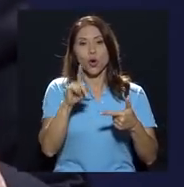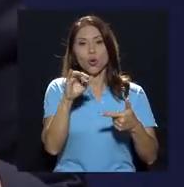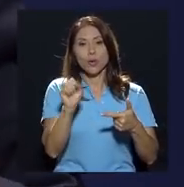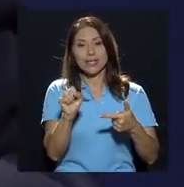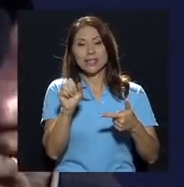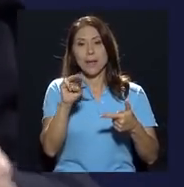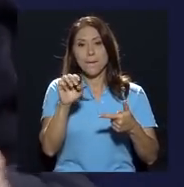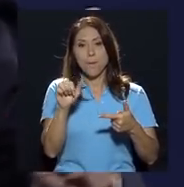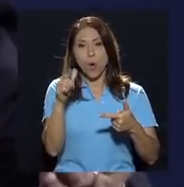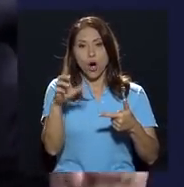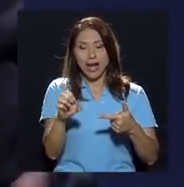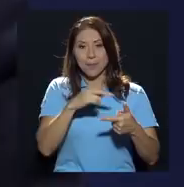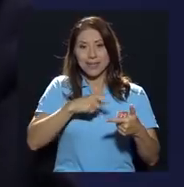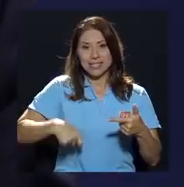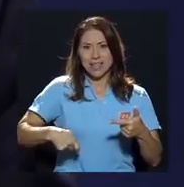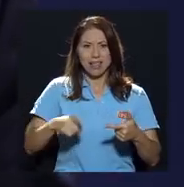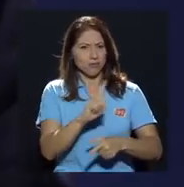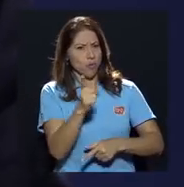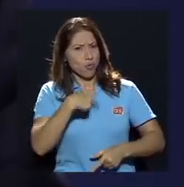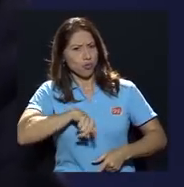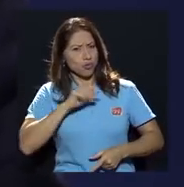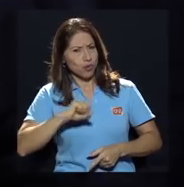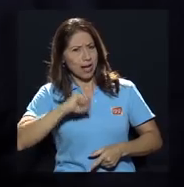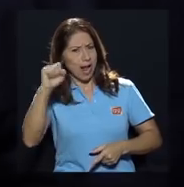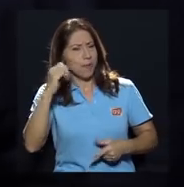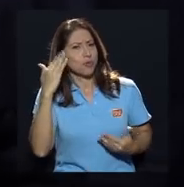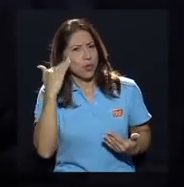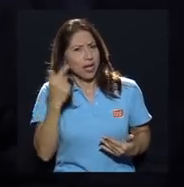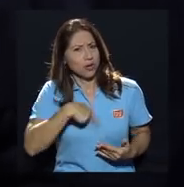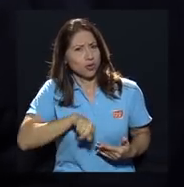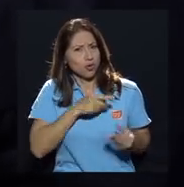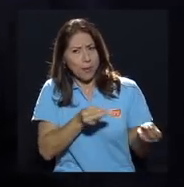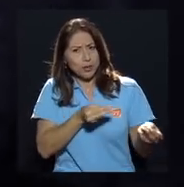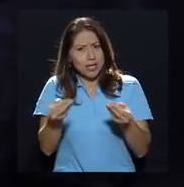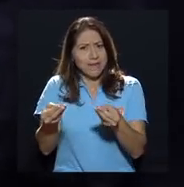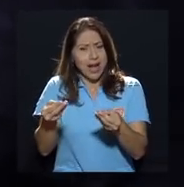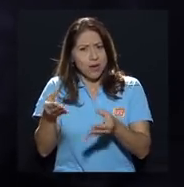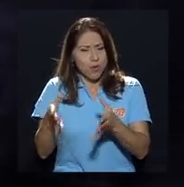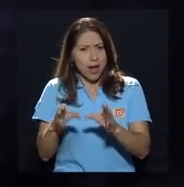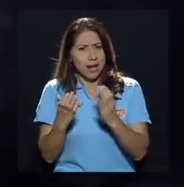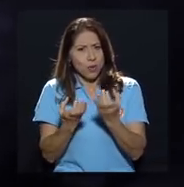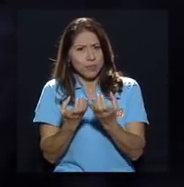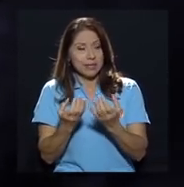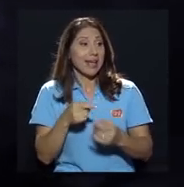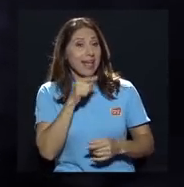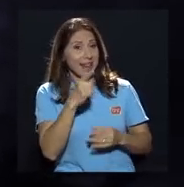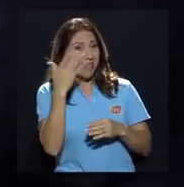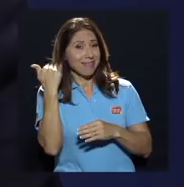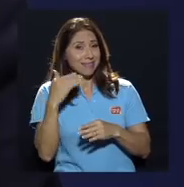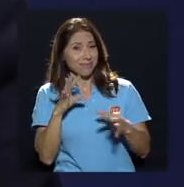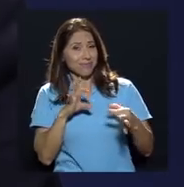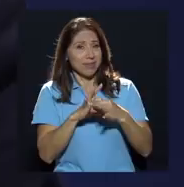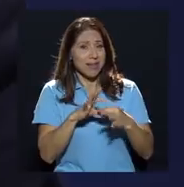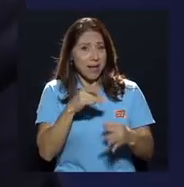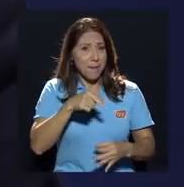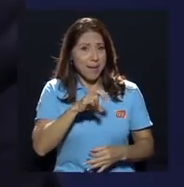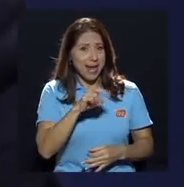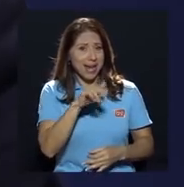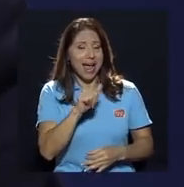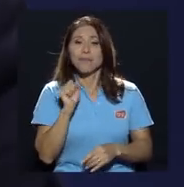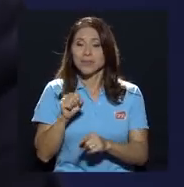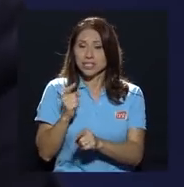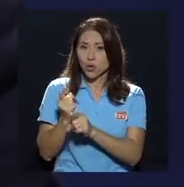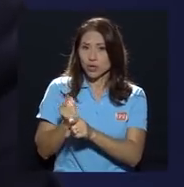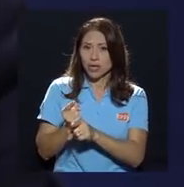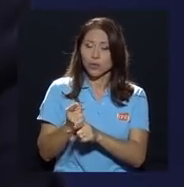no si éramos el caso para que lo vamos a llevar a las huertas de la penca por cierto s correcto y entonces